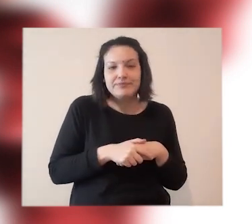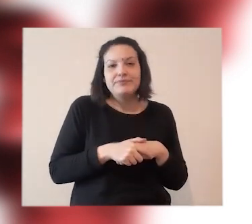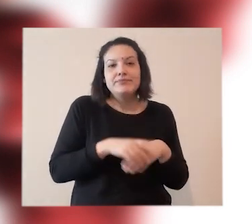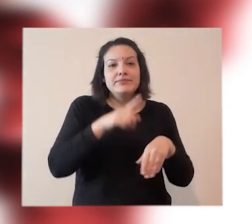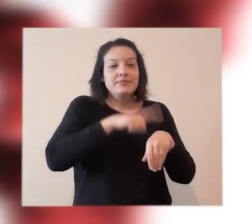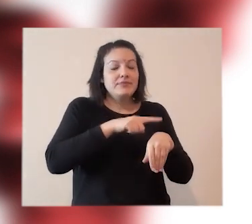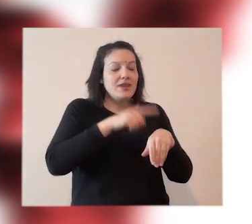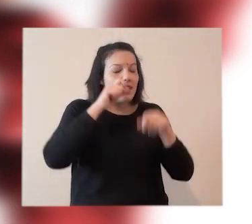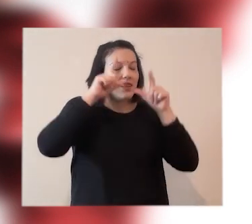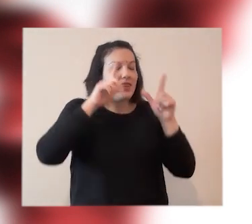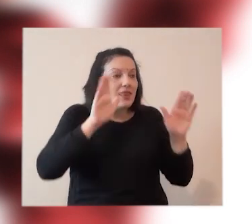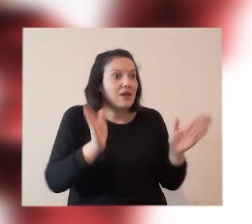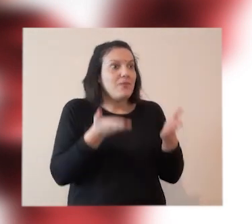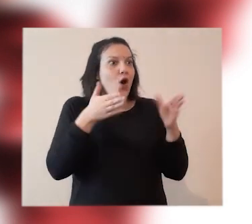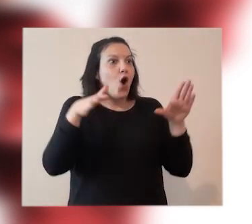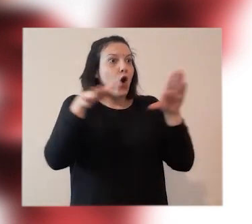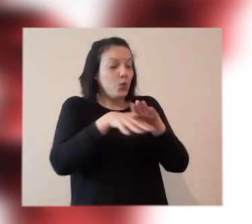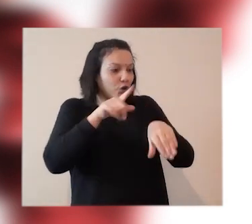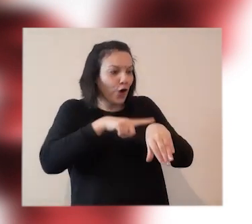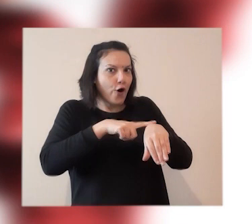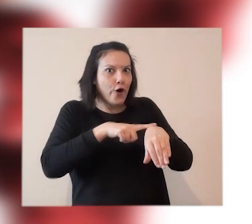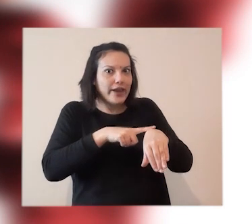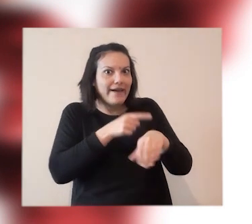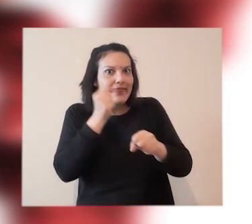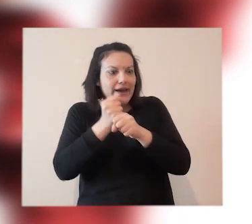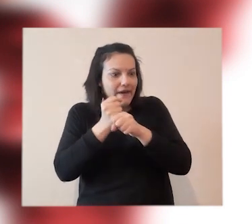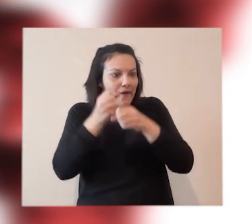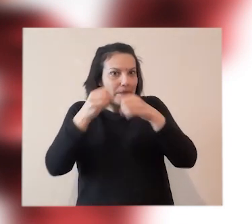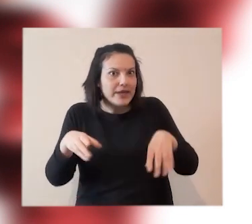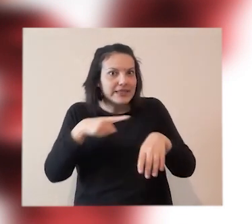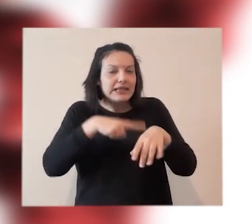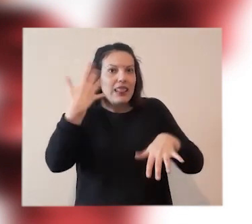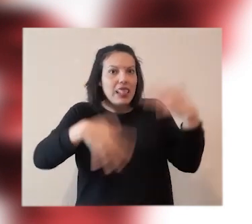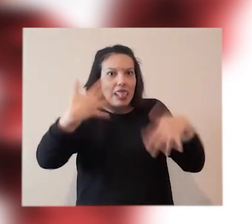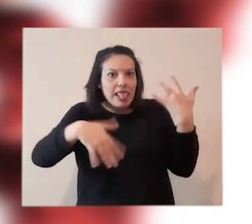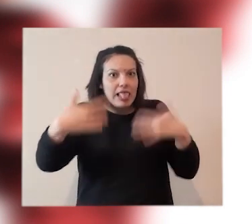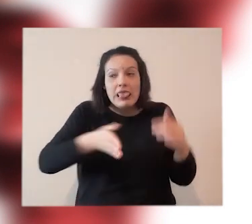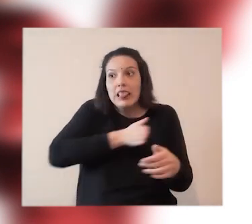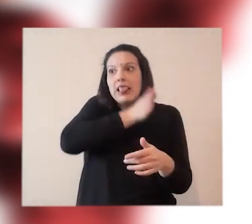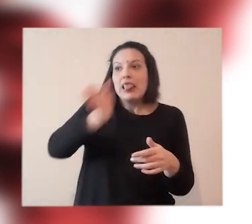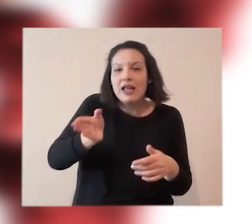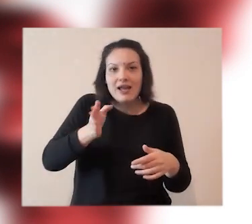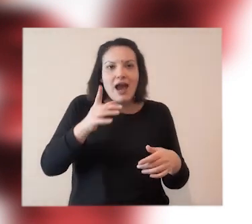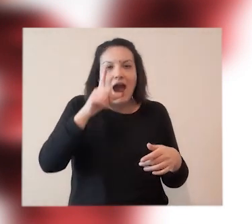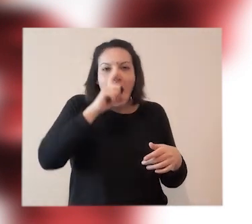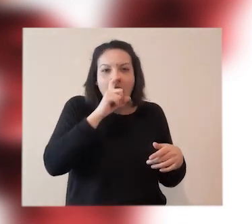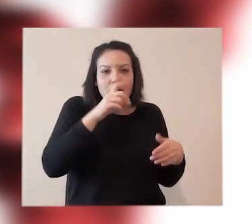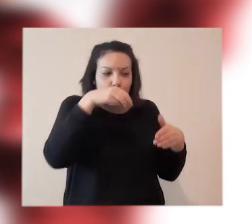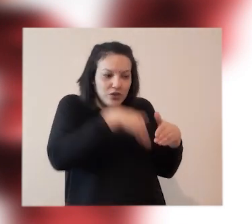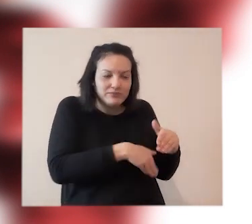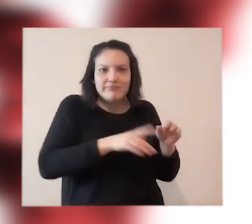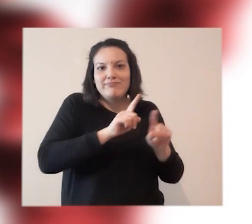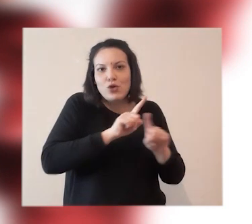nos levantamos justo en el horario casi de entrar al trabajo y, bueno, no cargamos el alcohol en gel en